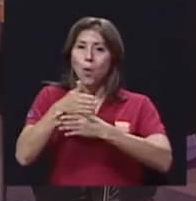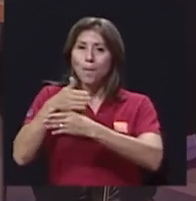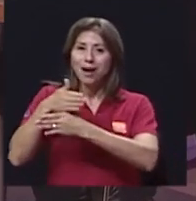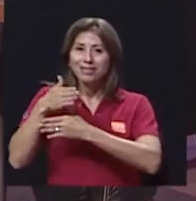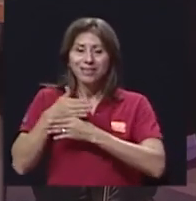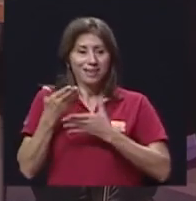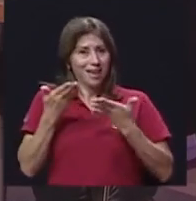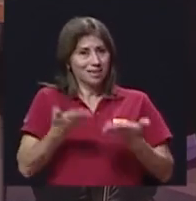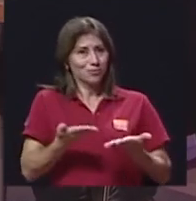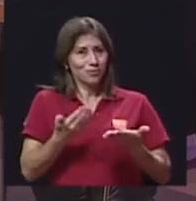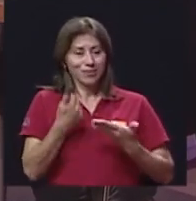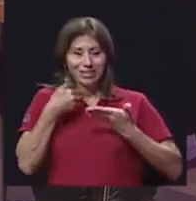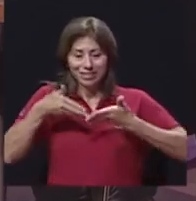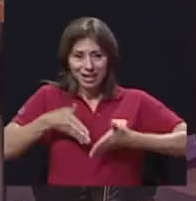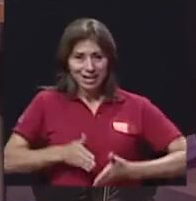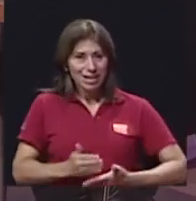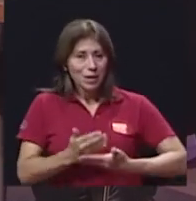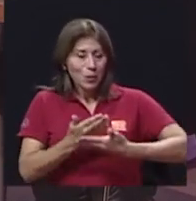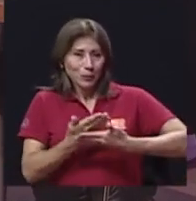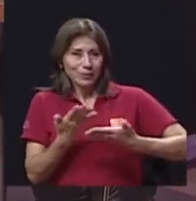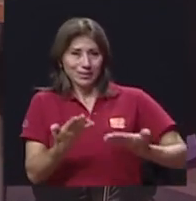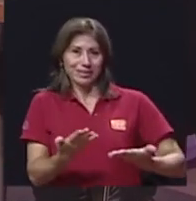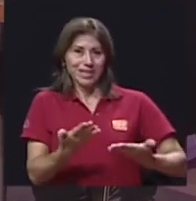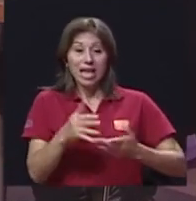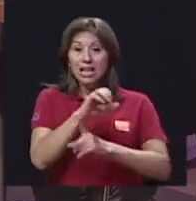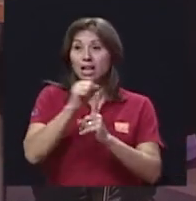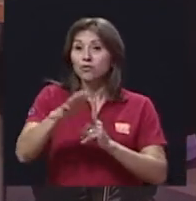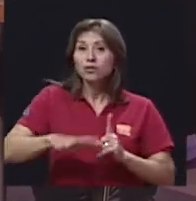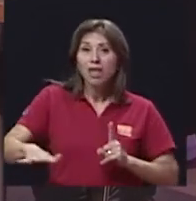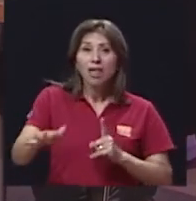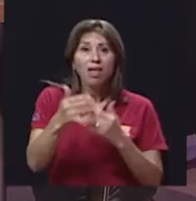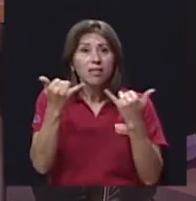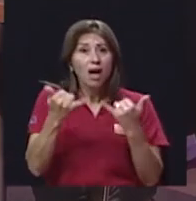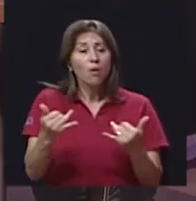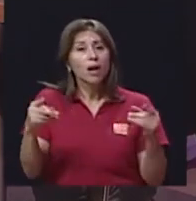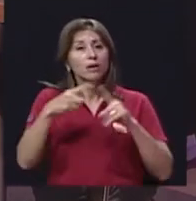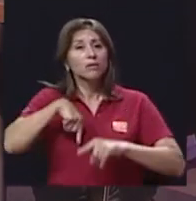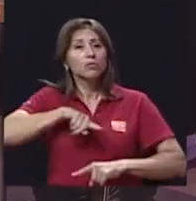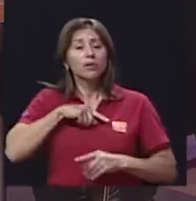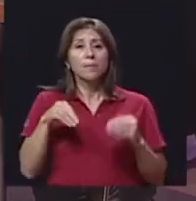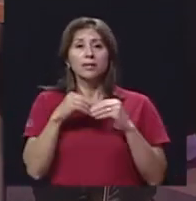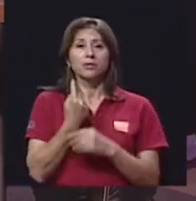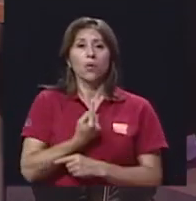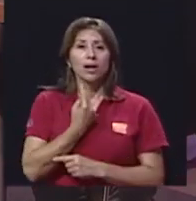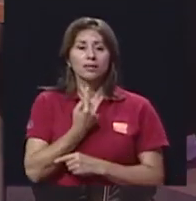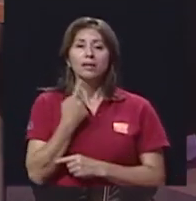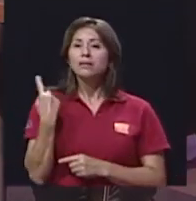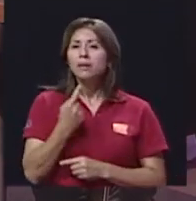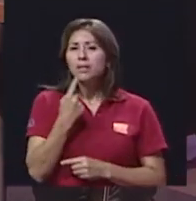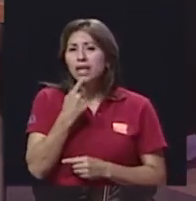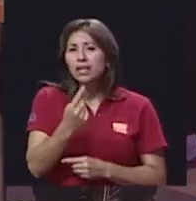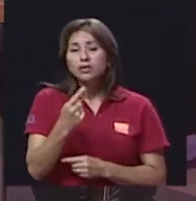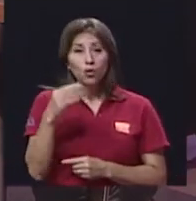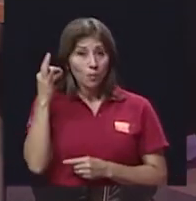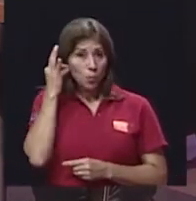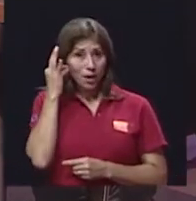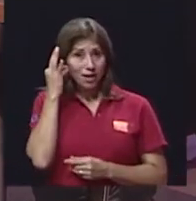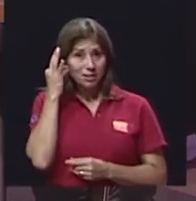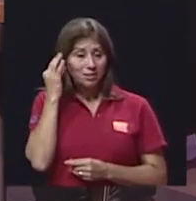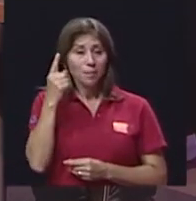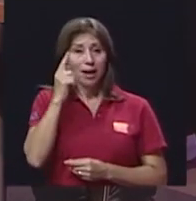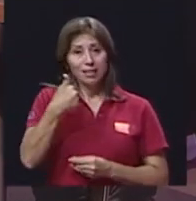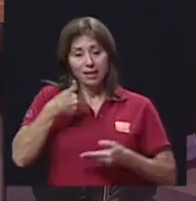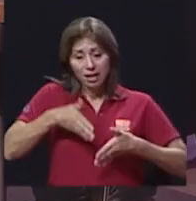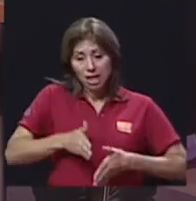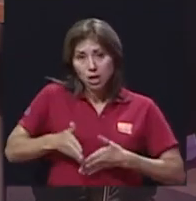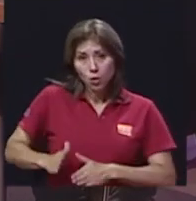la maternidad en esta sociedad donde cada vez estamos más horas verdad porque siempre se ha dicho que las mujeres para tener para tener